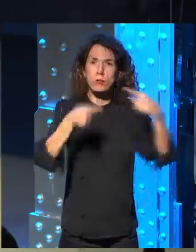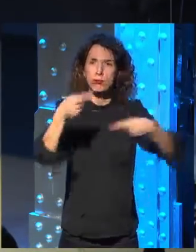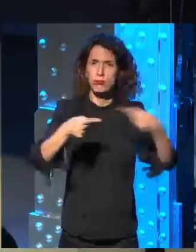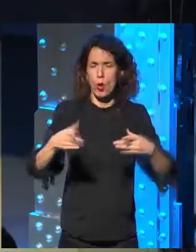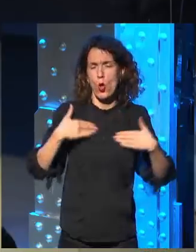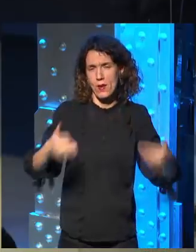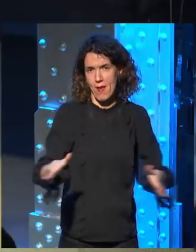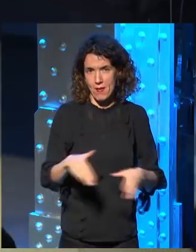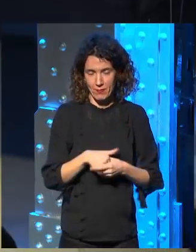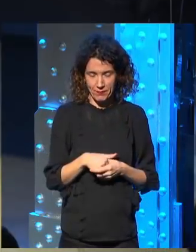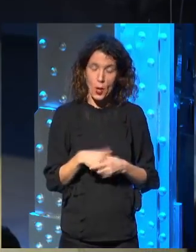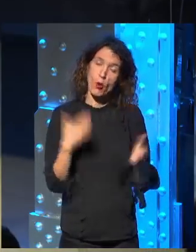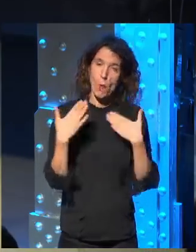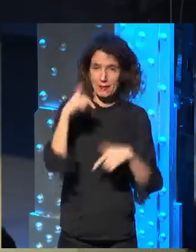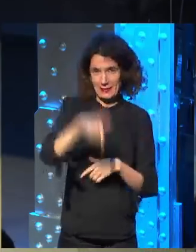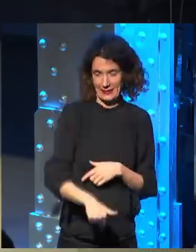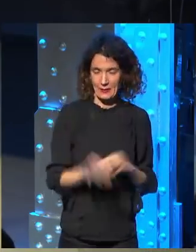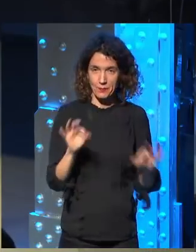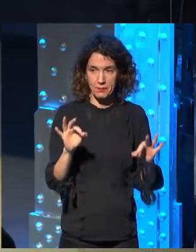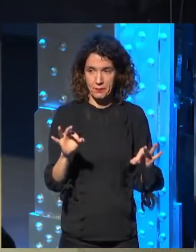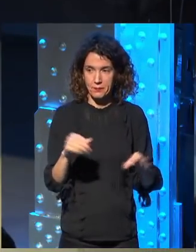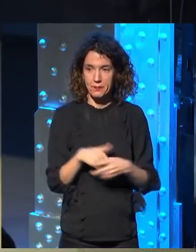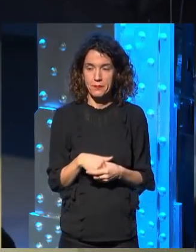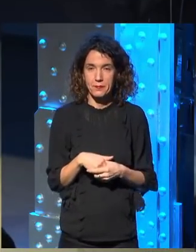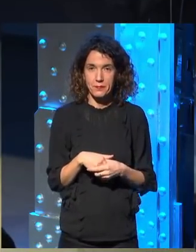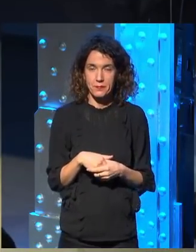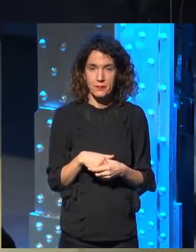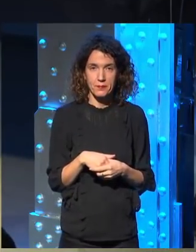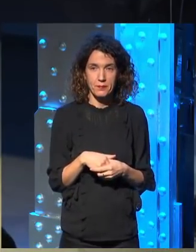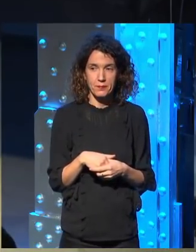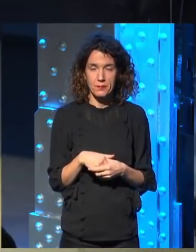cosas que vamos a conversar aquí.